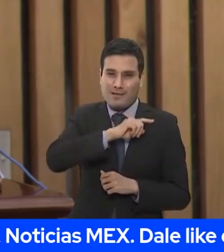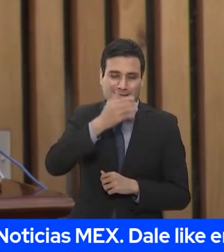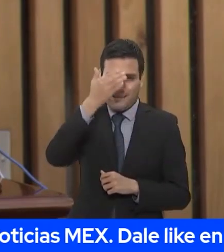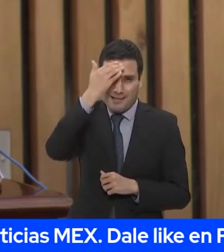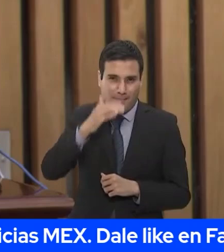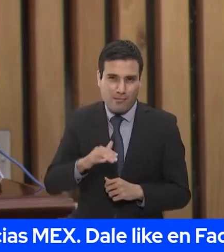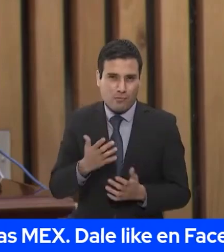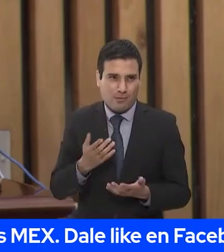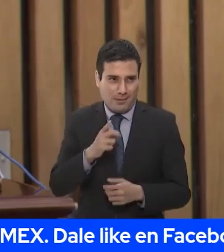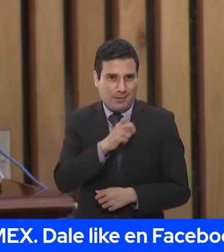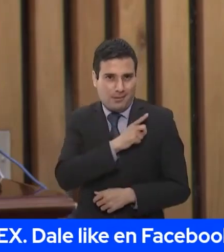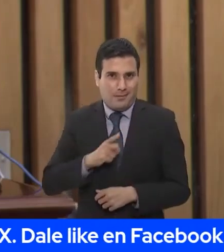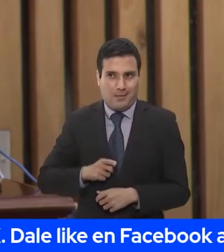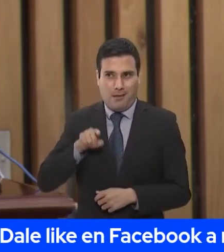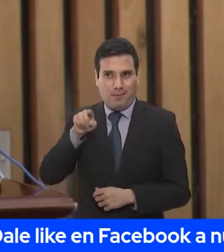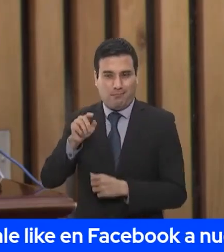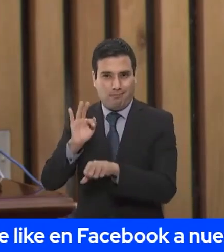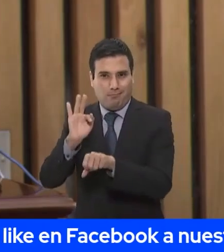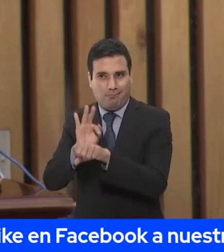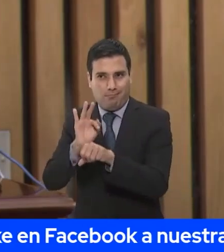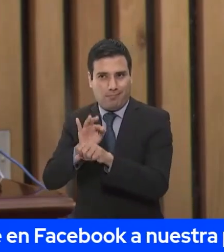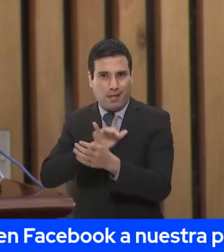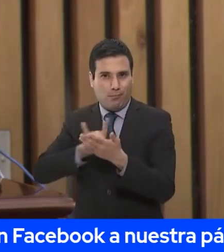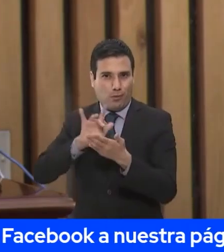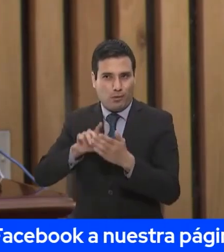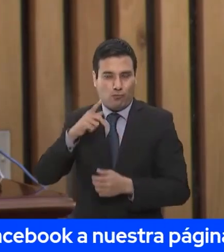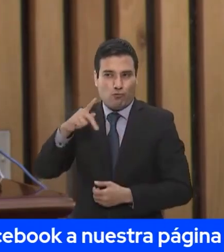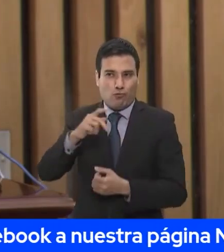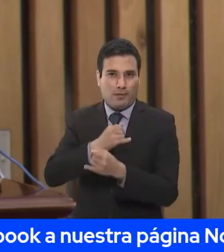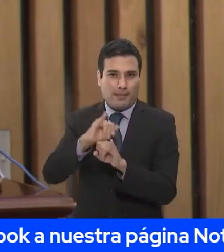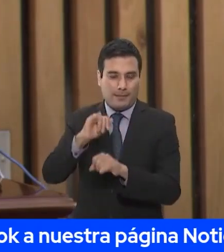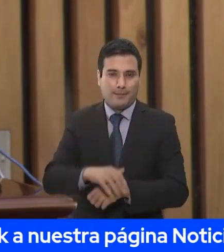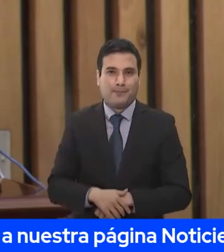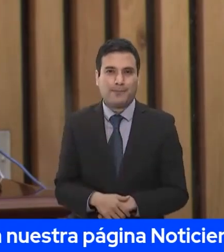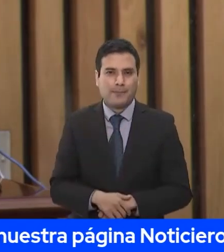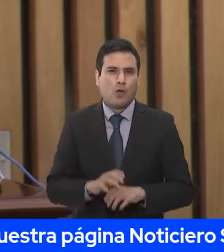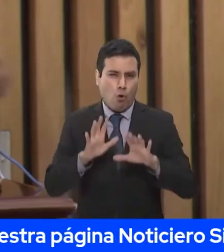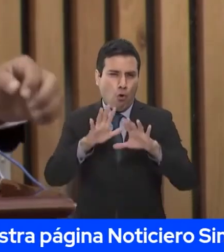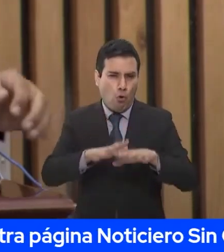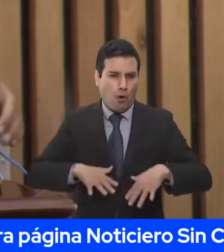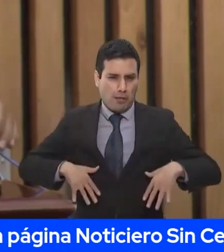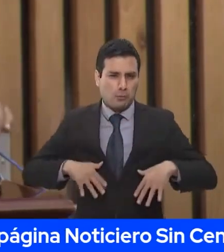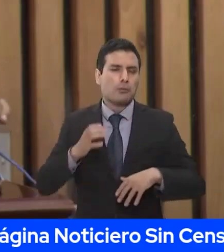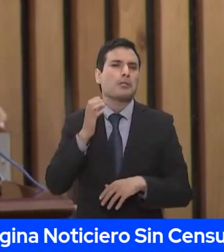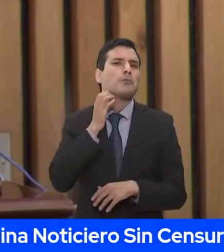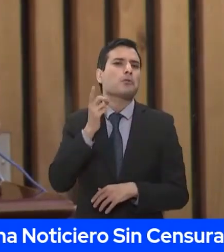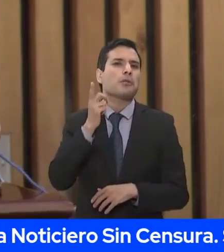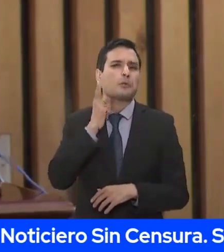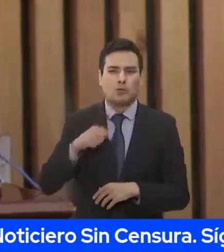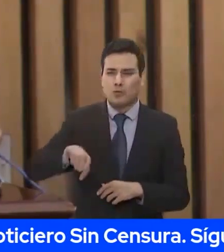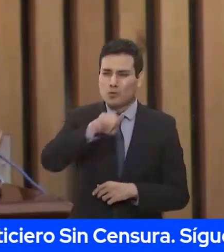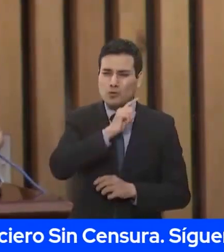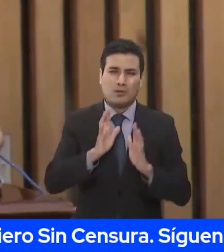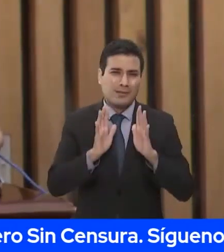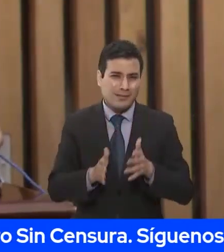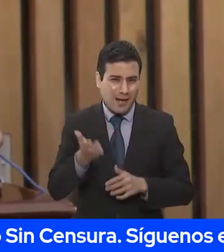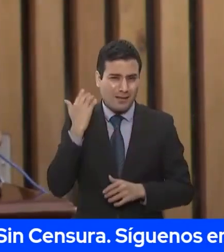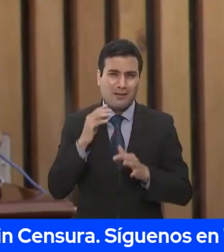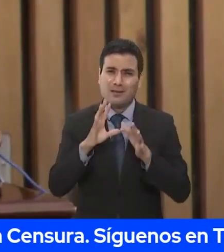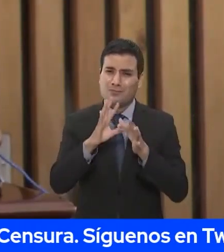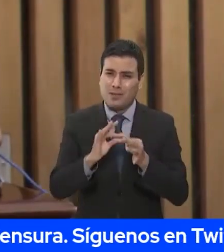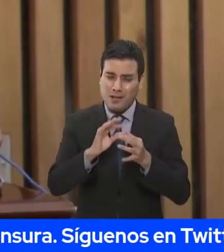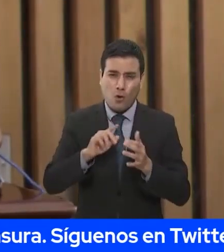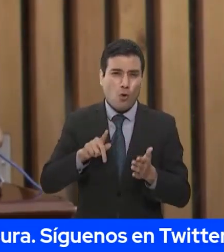lado estamos y debemos estar. En el Congreso hemos defendido la autonomía operativa,